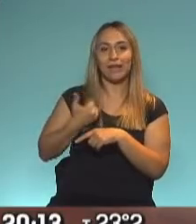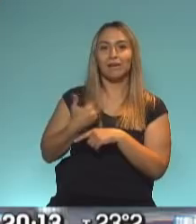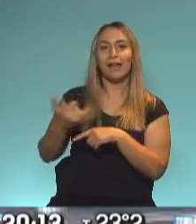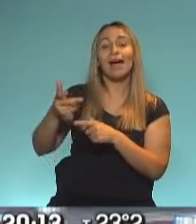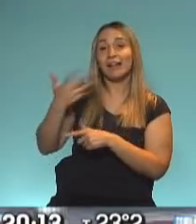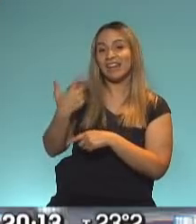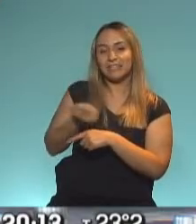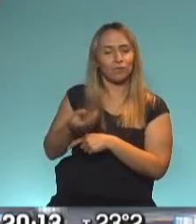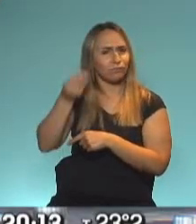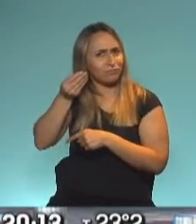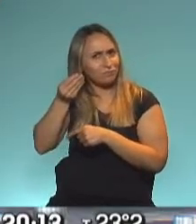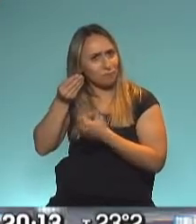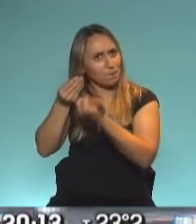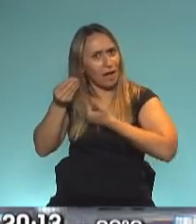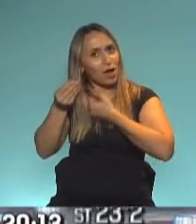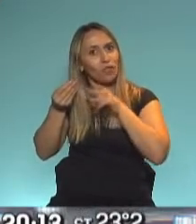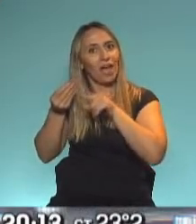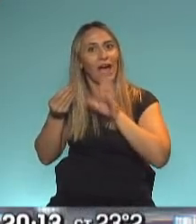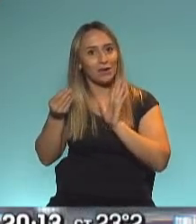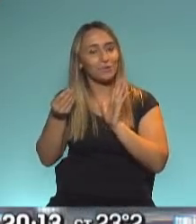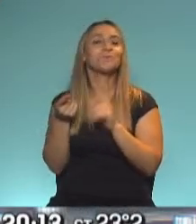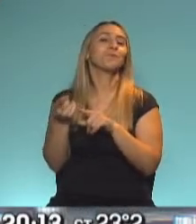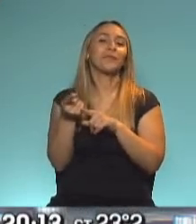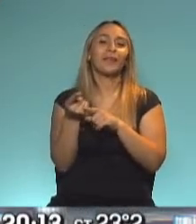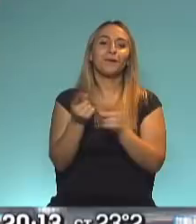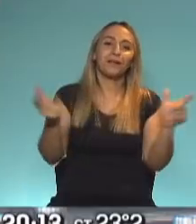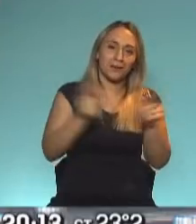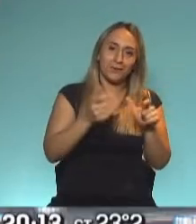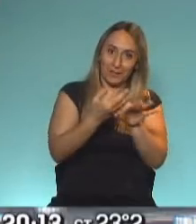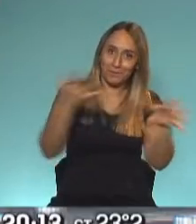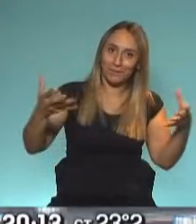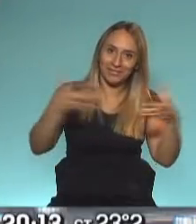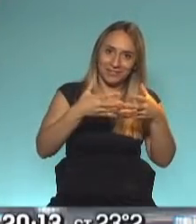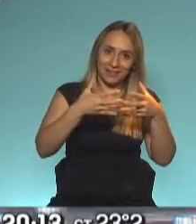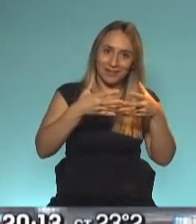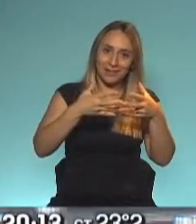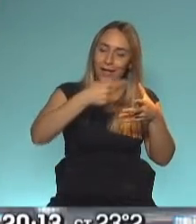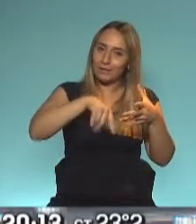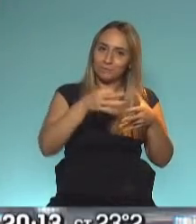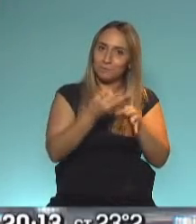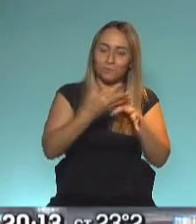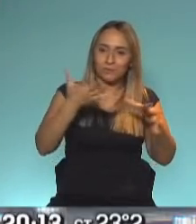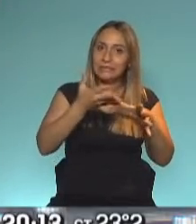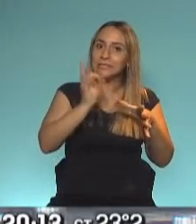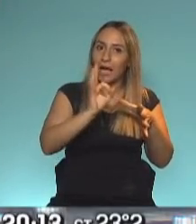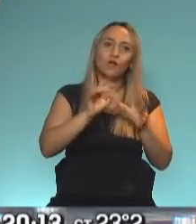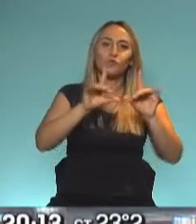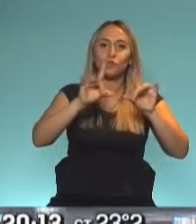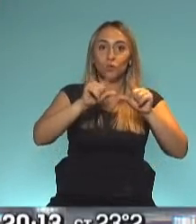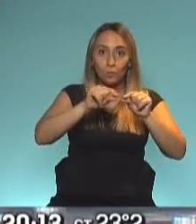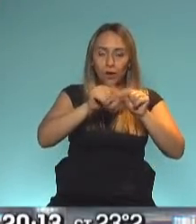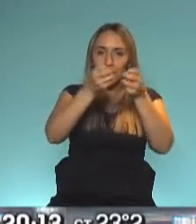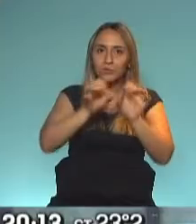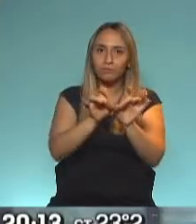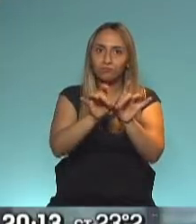en la opinión del comité de expertos que ha trabajado en todo ese tiempo con el gobierno nacional, tienen claro que el número ha empezado a subir y que no va a dejar de